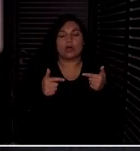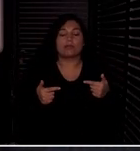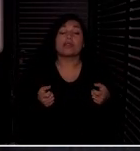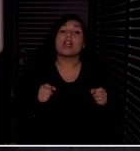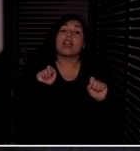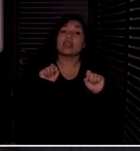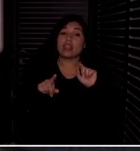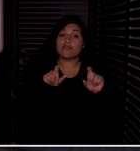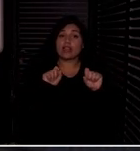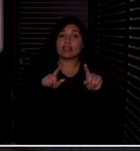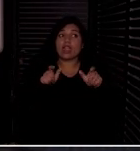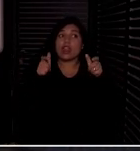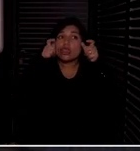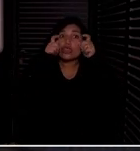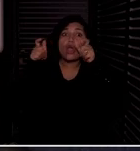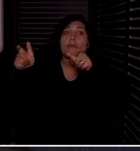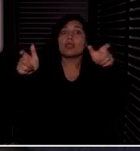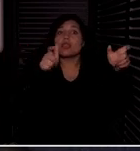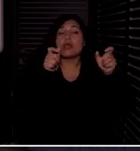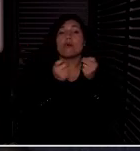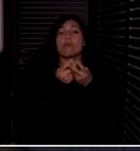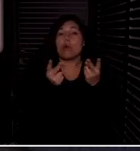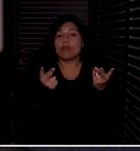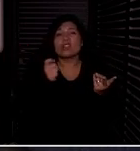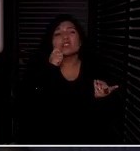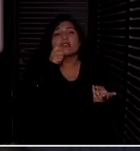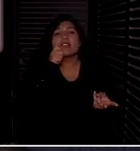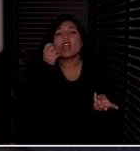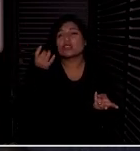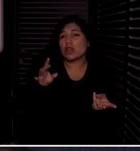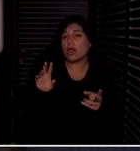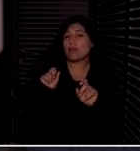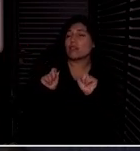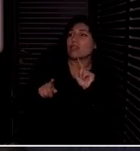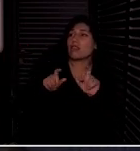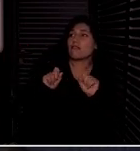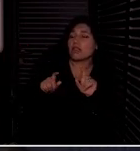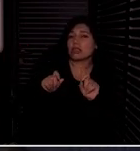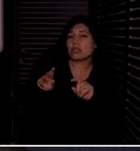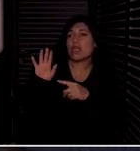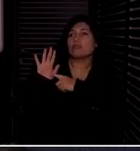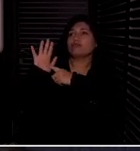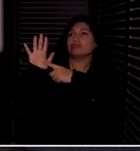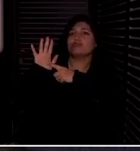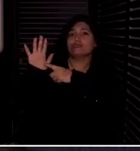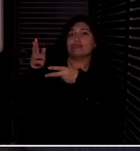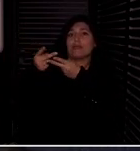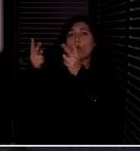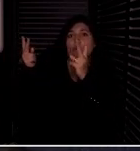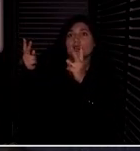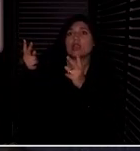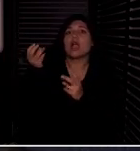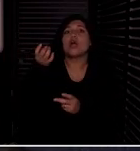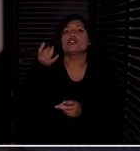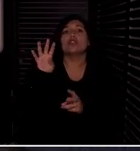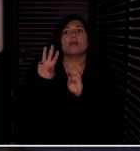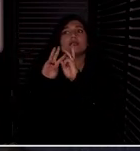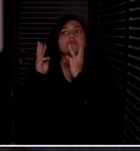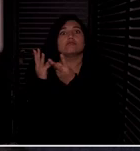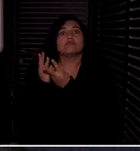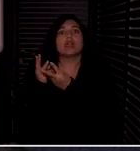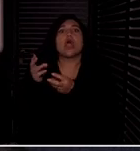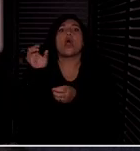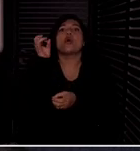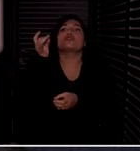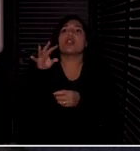no significa que solo defendamos creación de medios públicos, o que defendamos de OTTs públicas, o que defendamos plataformas,